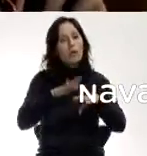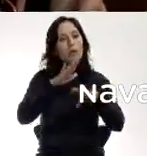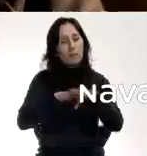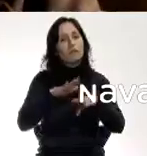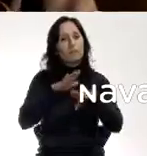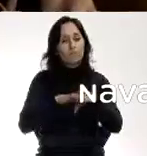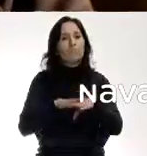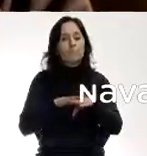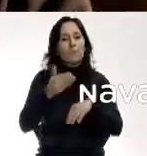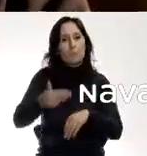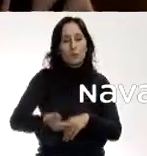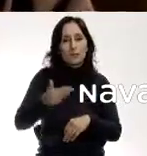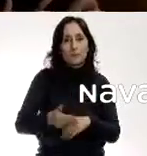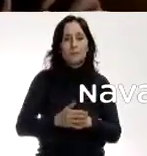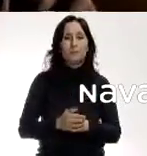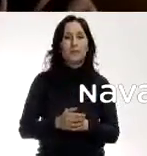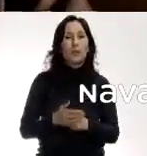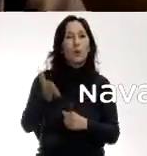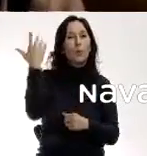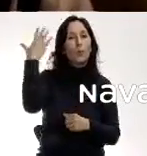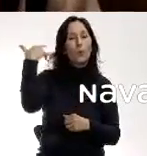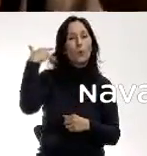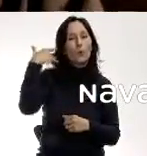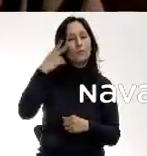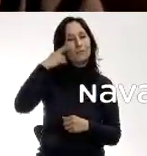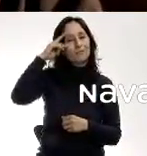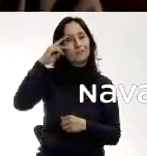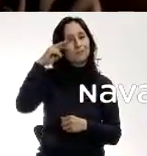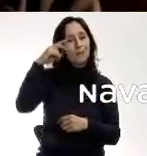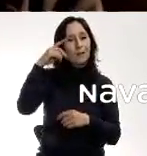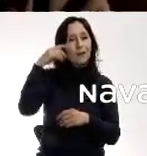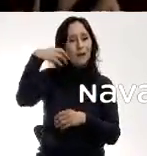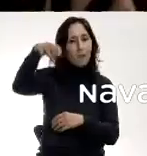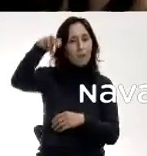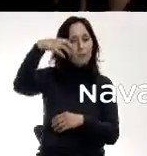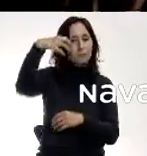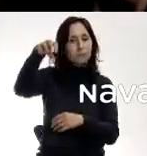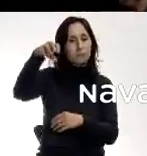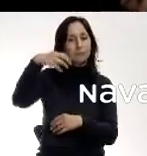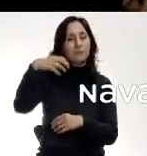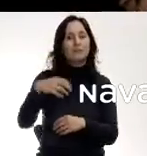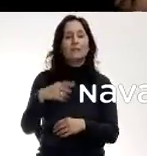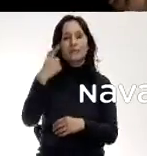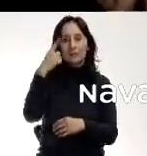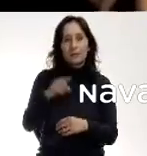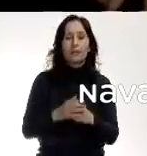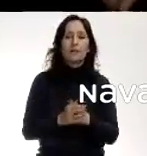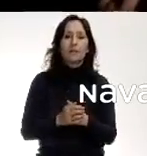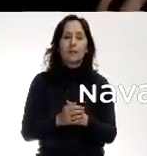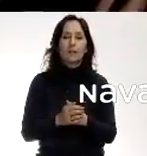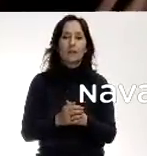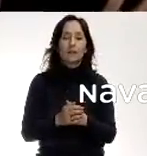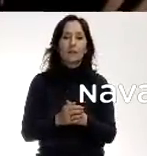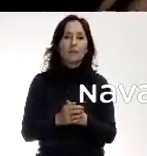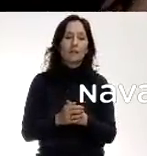ritmo. Aquí lo que los antiguos campaneros que ahora conservamos, se conserva la misma costumbre, internamente uno repite 2 palabras,